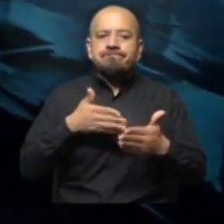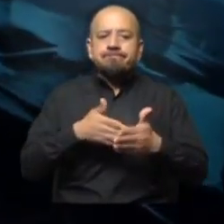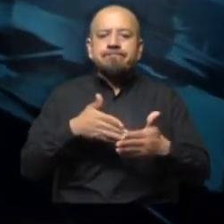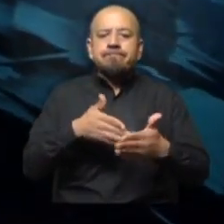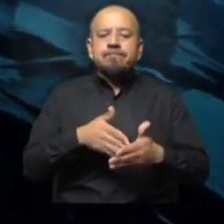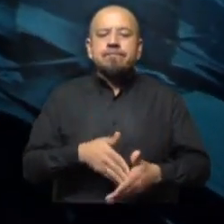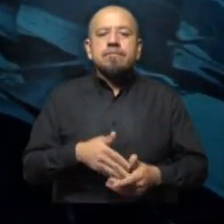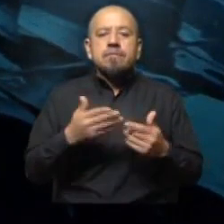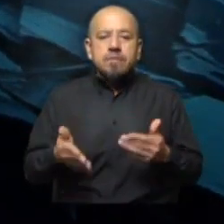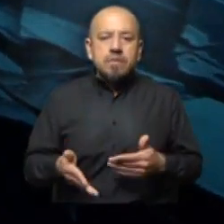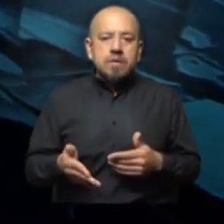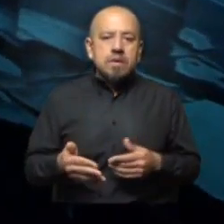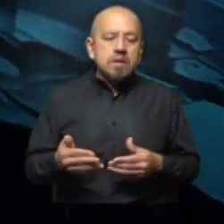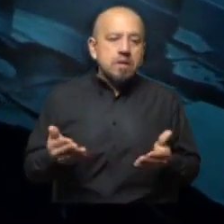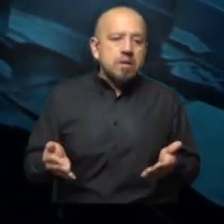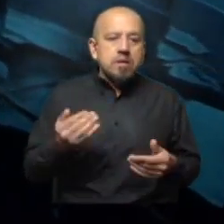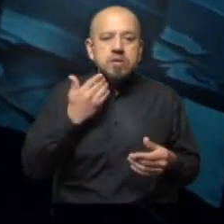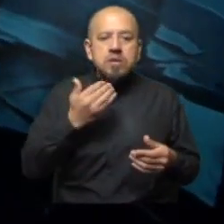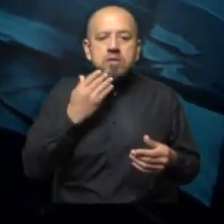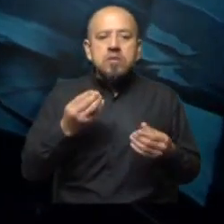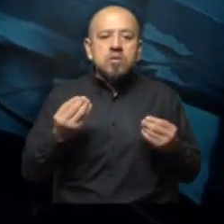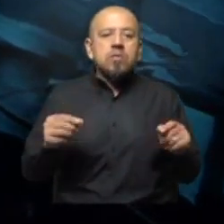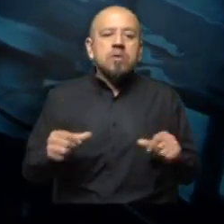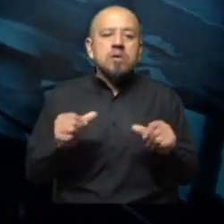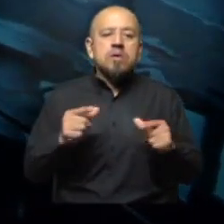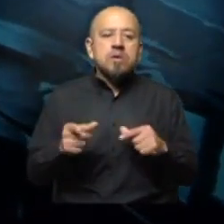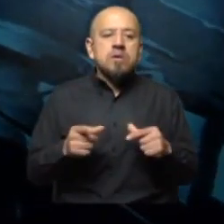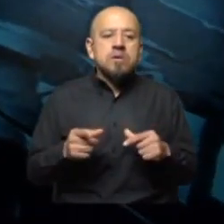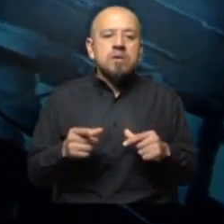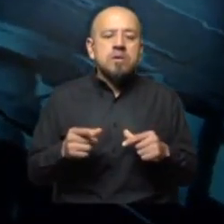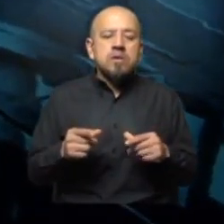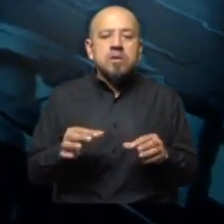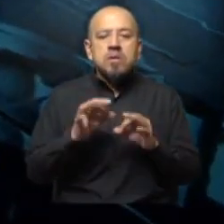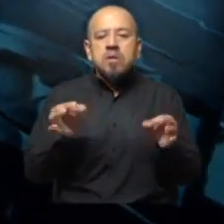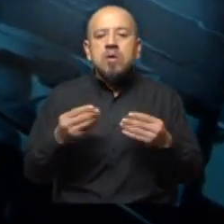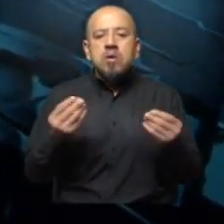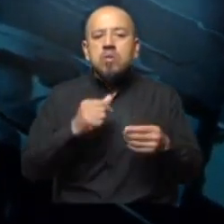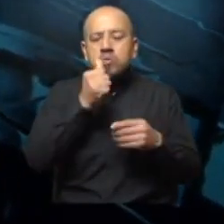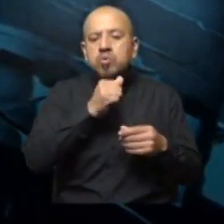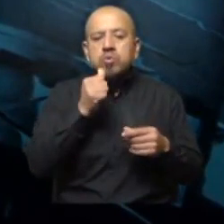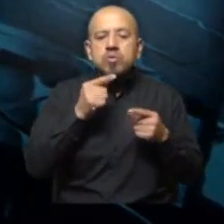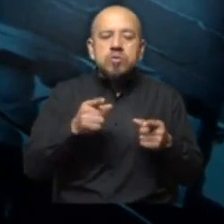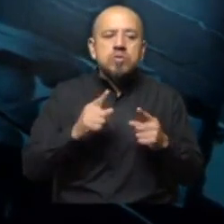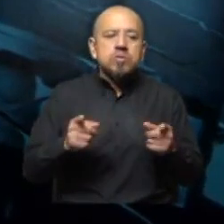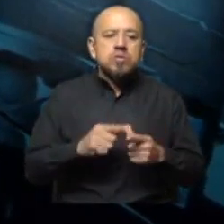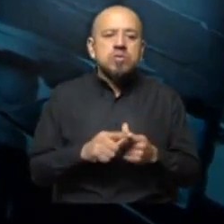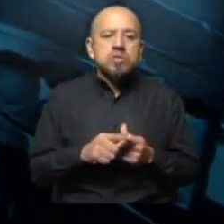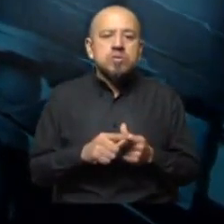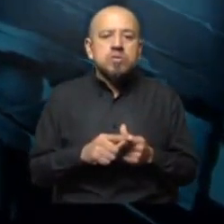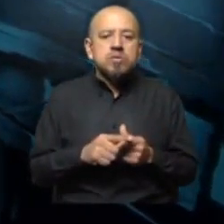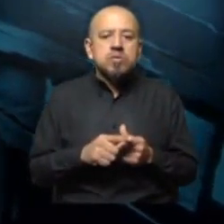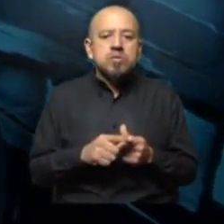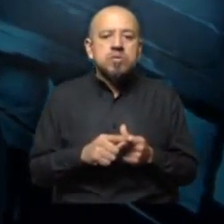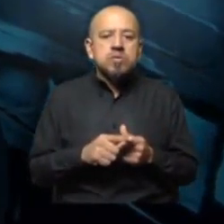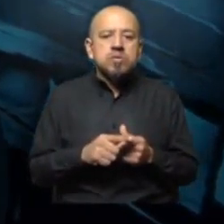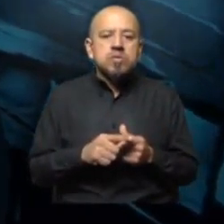no sabes cómo seguir o no a todos les pasa o cómo se soluciona es bueno trabajo